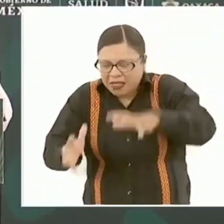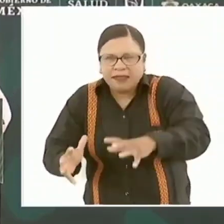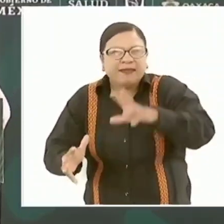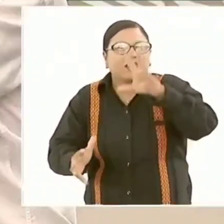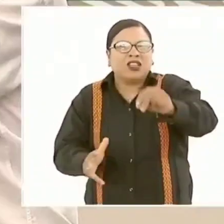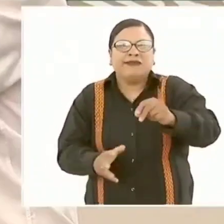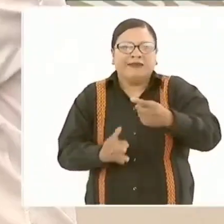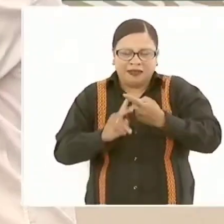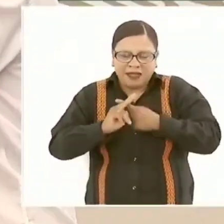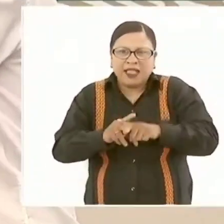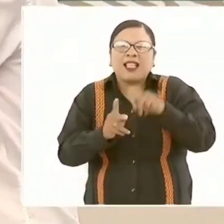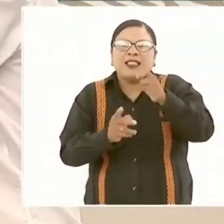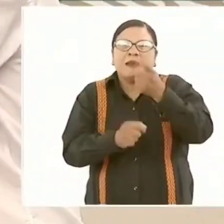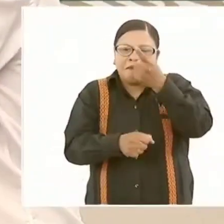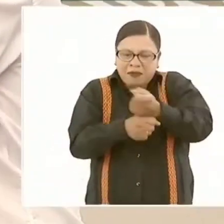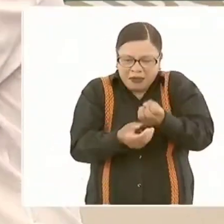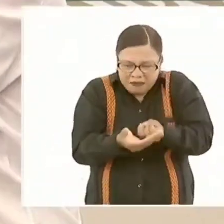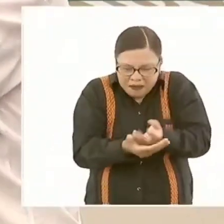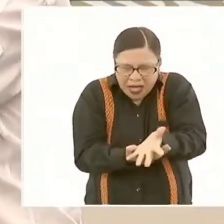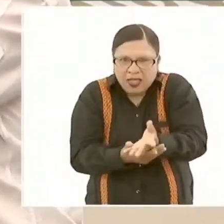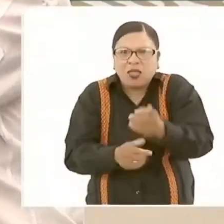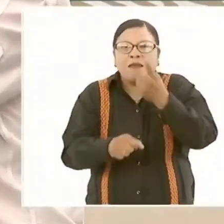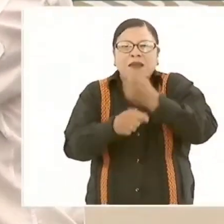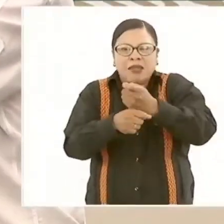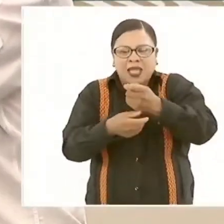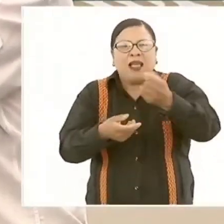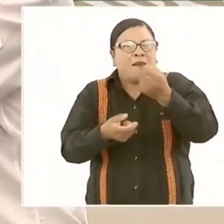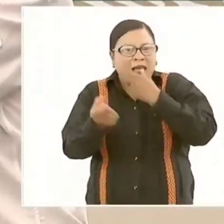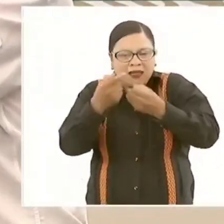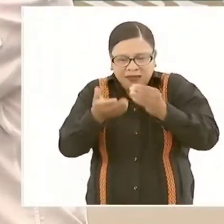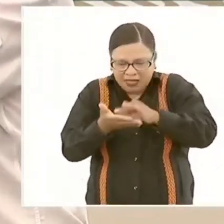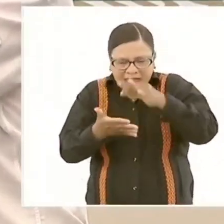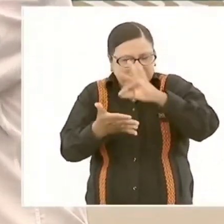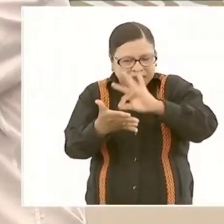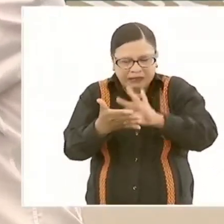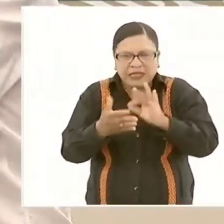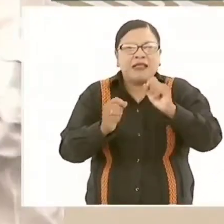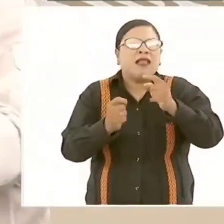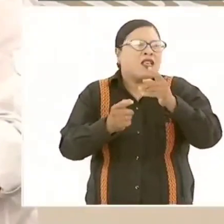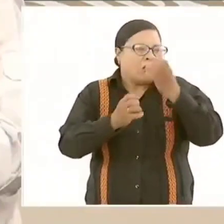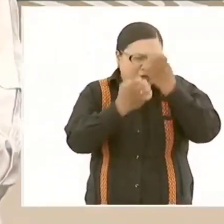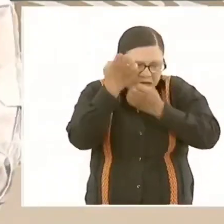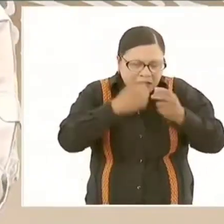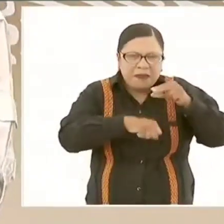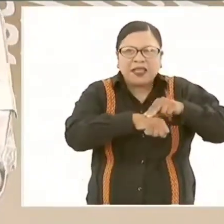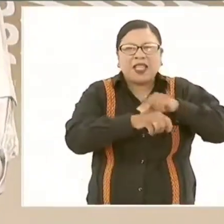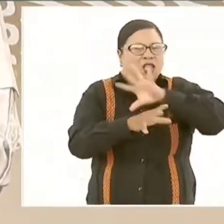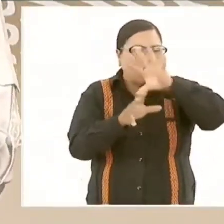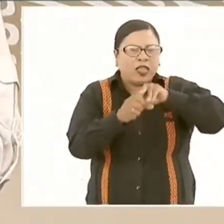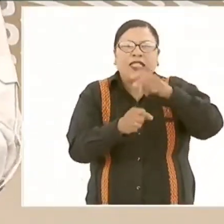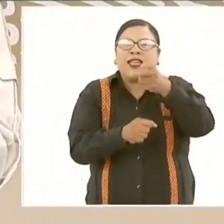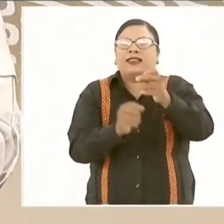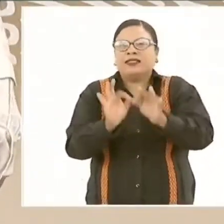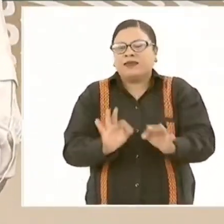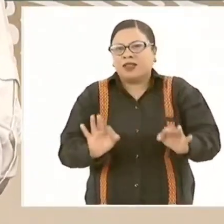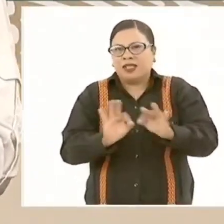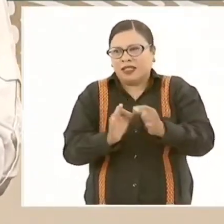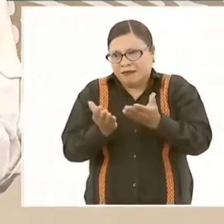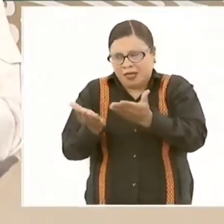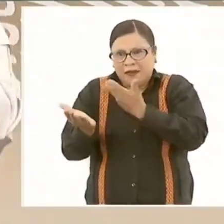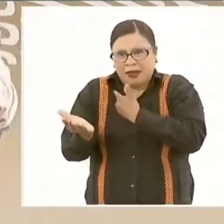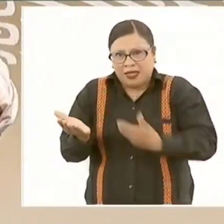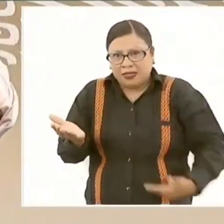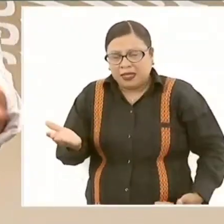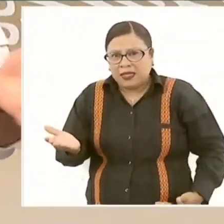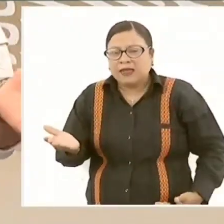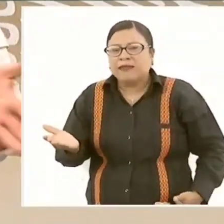primer parto, la primera receta surtida, la primera consulta, el primer estudio. Y yo le quiero solicitar, señor presidente, que nos permita en